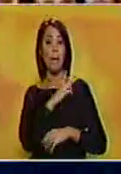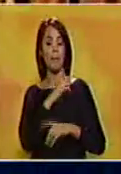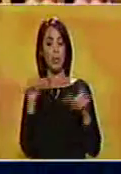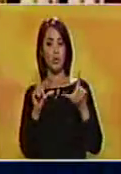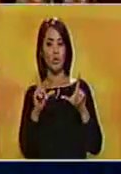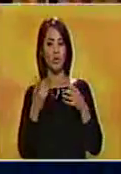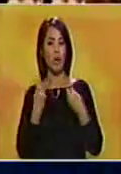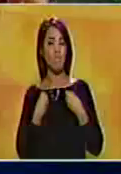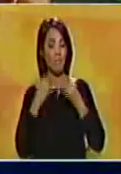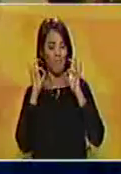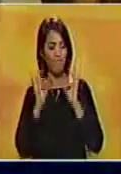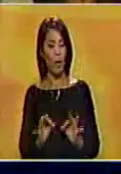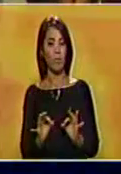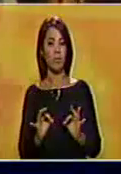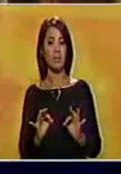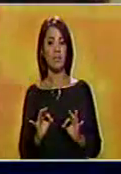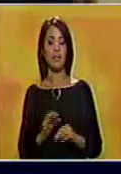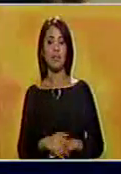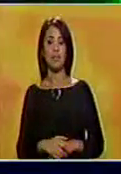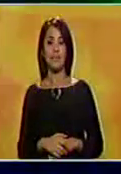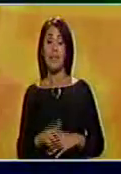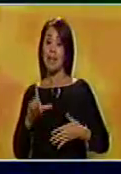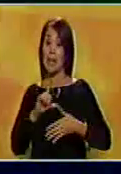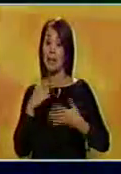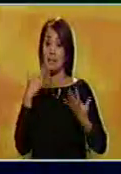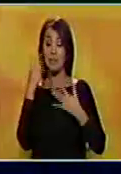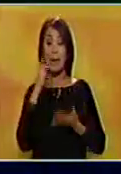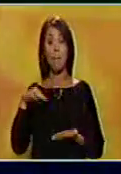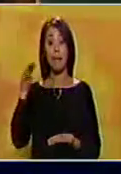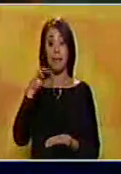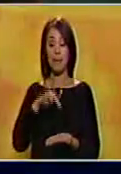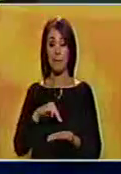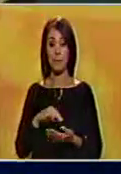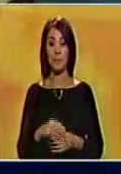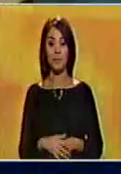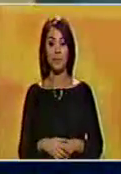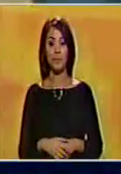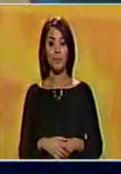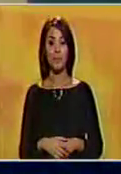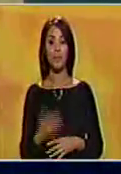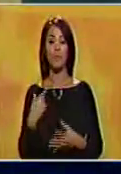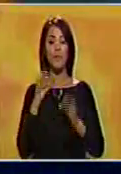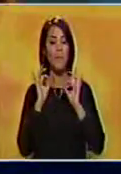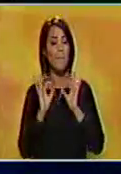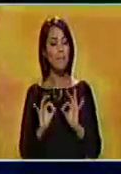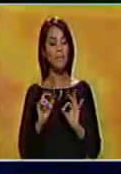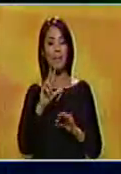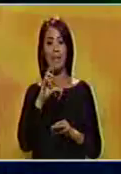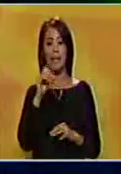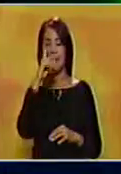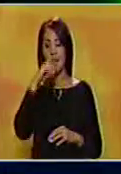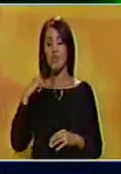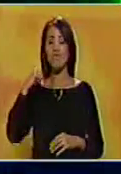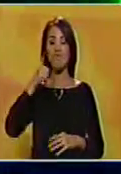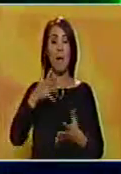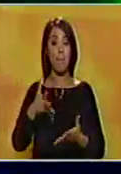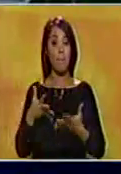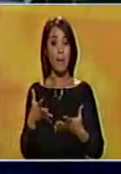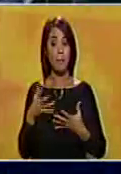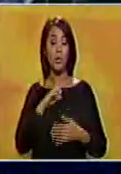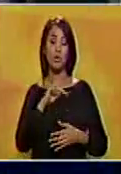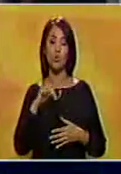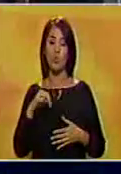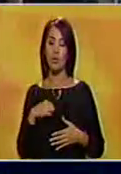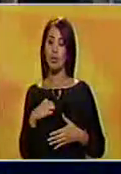en vivo y en exclusiva desde la American Airlines Arena en Miami, Florida, la edición especial de los 30 años del premio Lo Nuestro a la